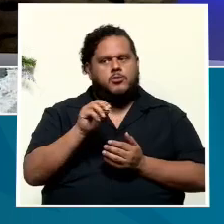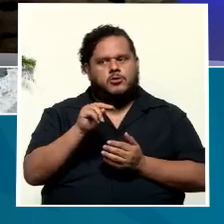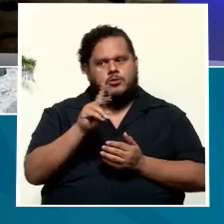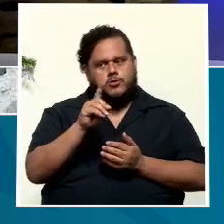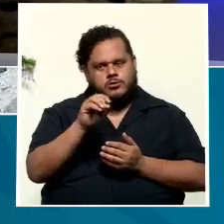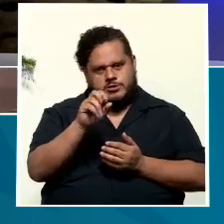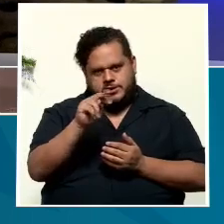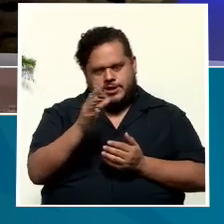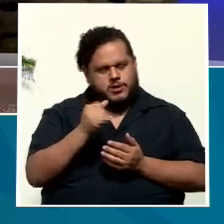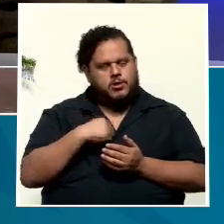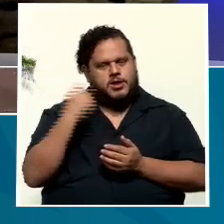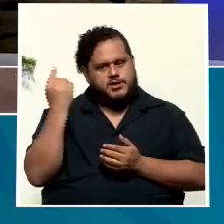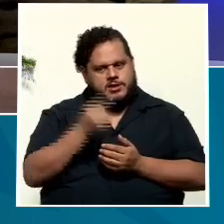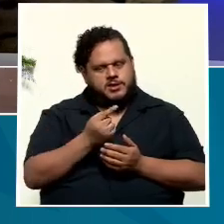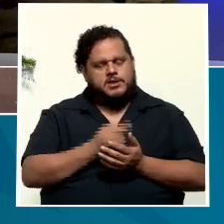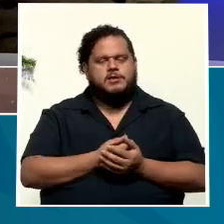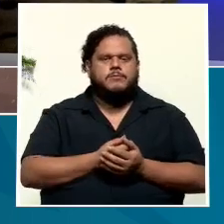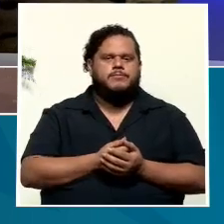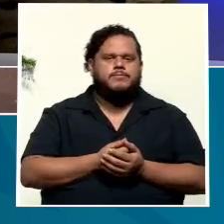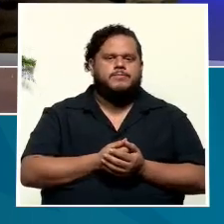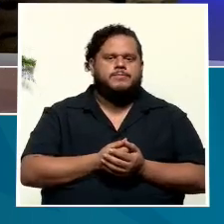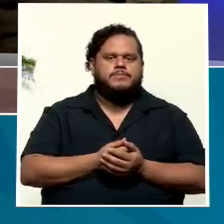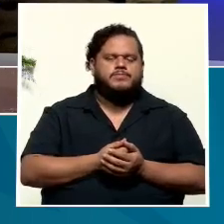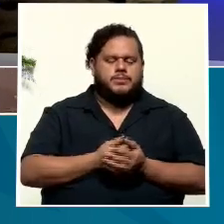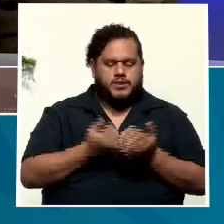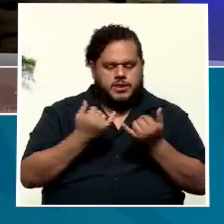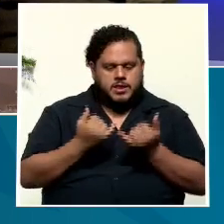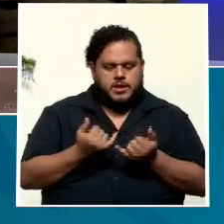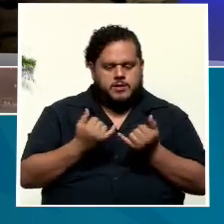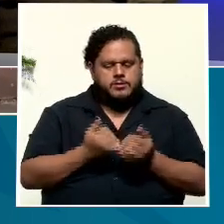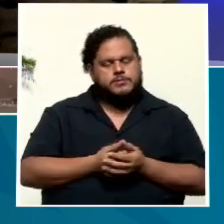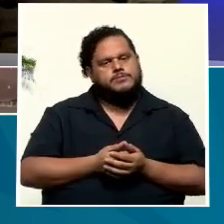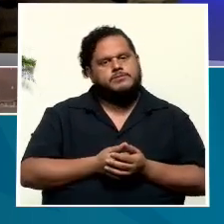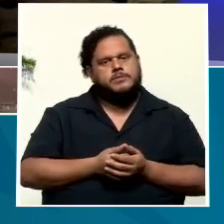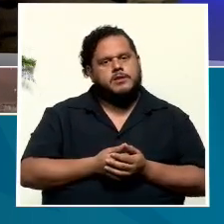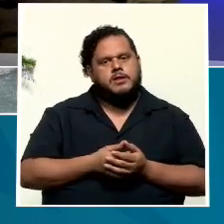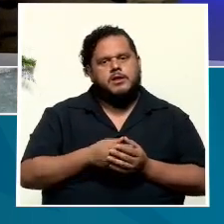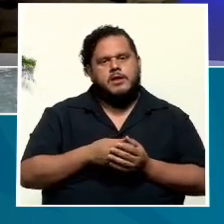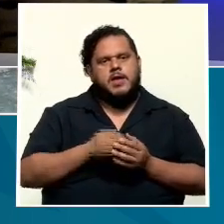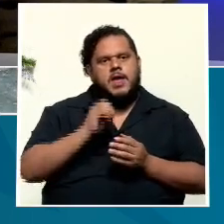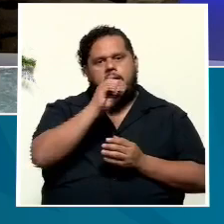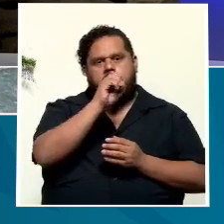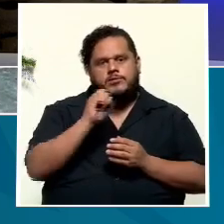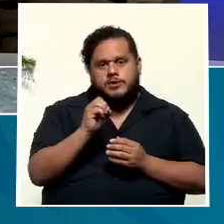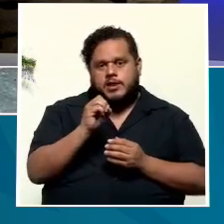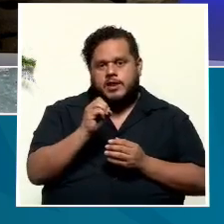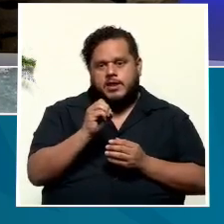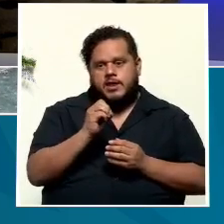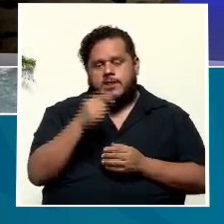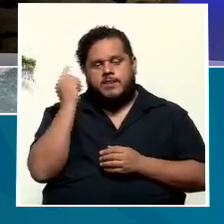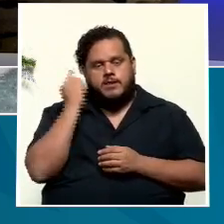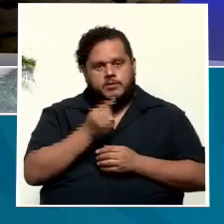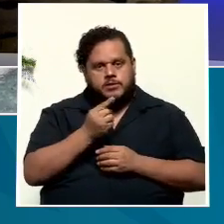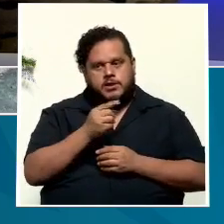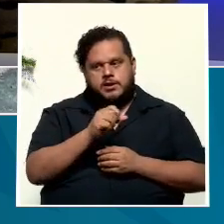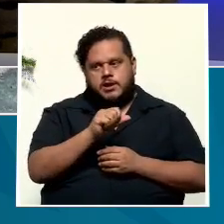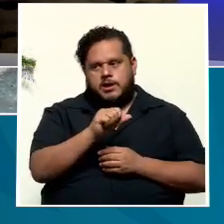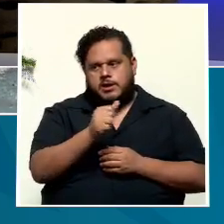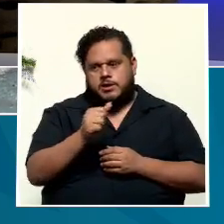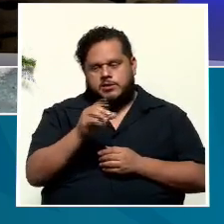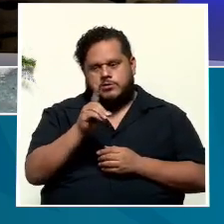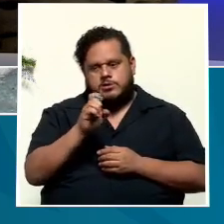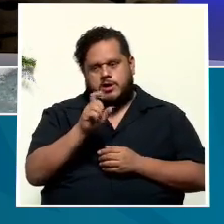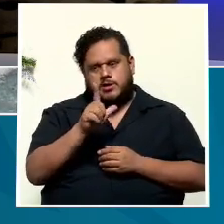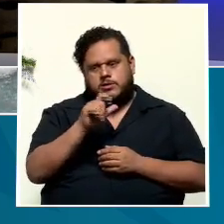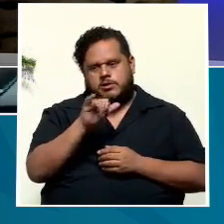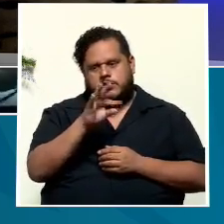no en condena, en sentencia. Ahora, la tasa de condena en el resto de los delitos,